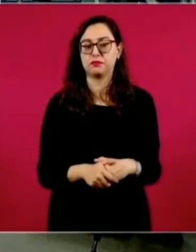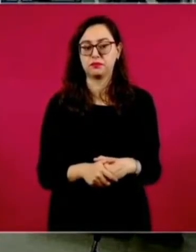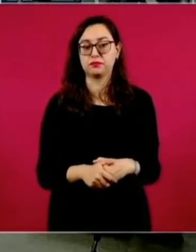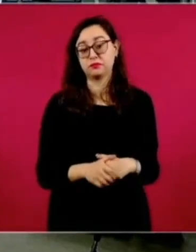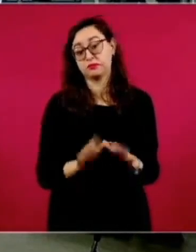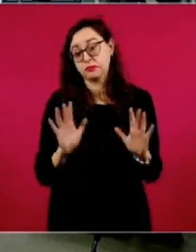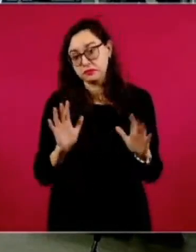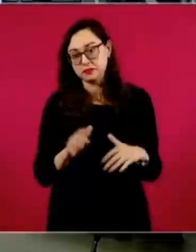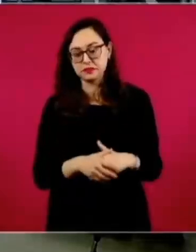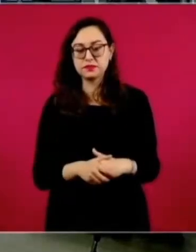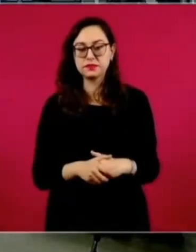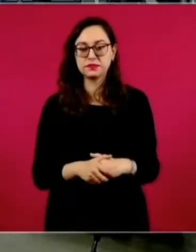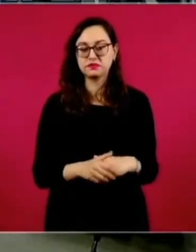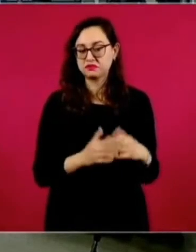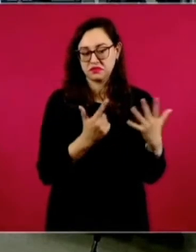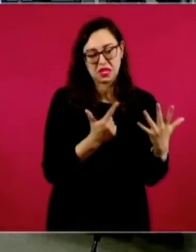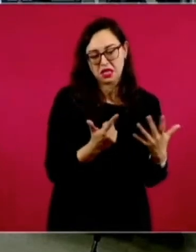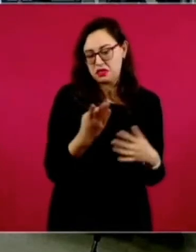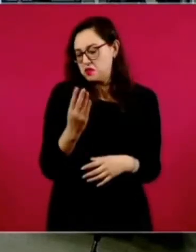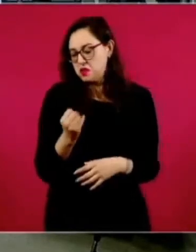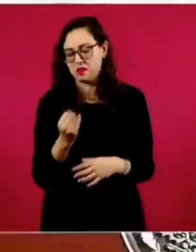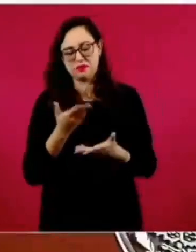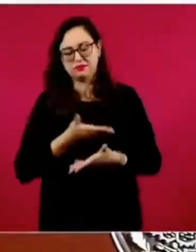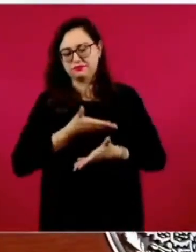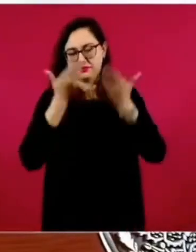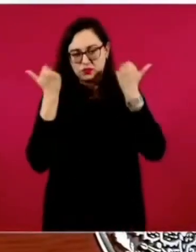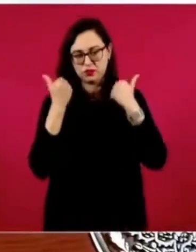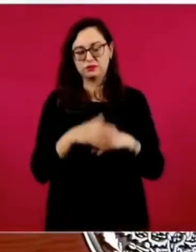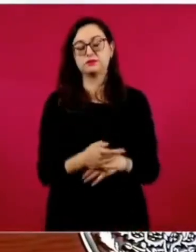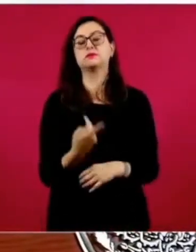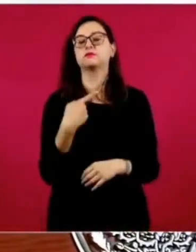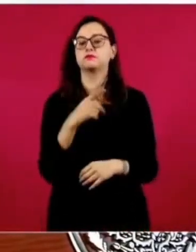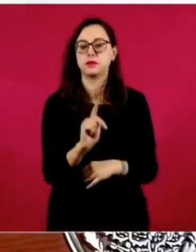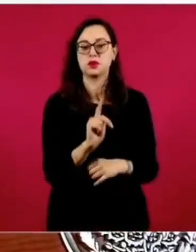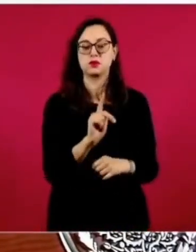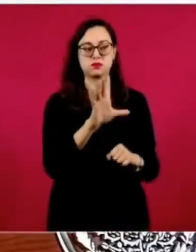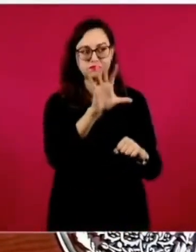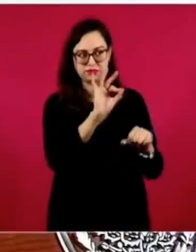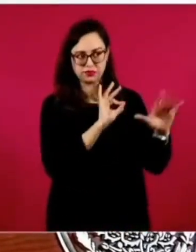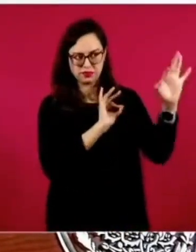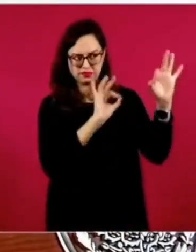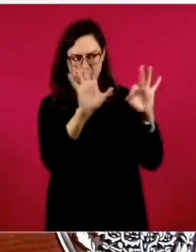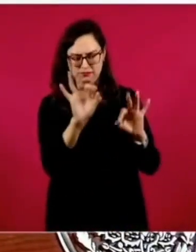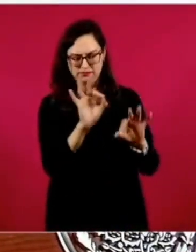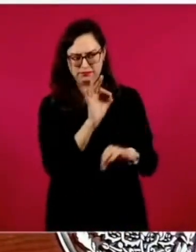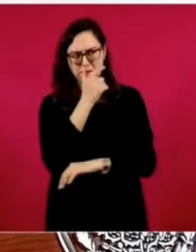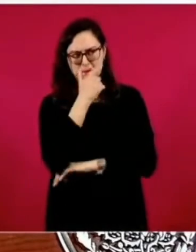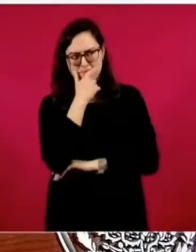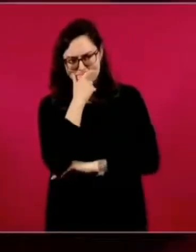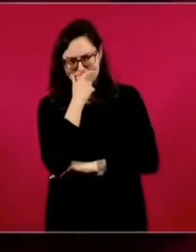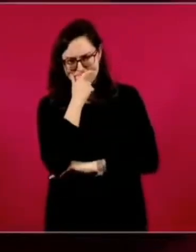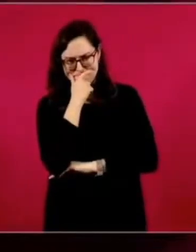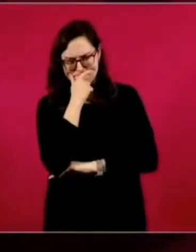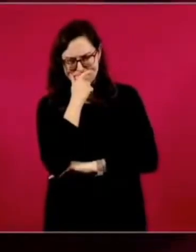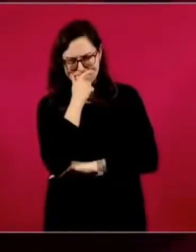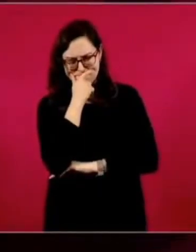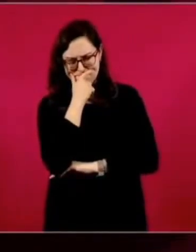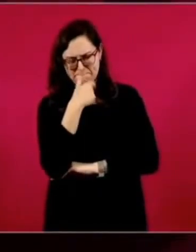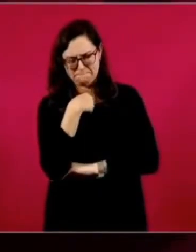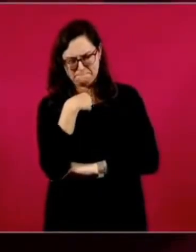Sí, no sé si 7 o 9, pero el caso es que les dije antes de que los nombraran,